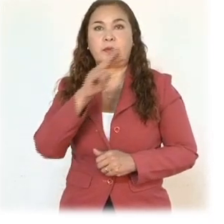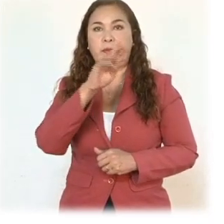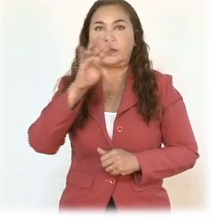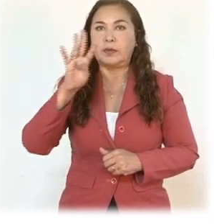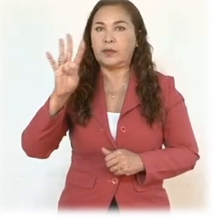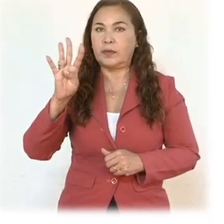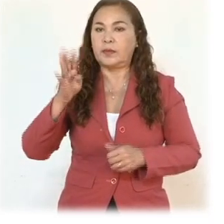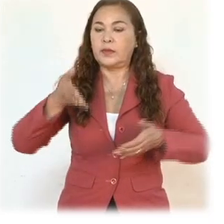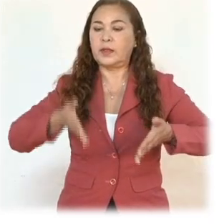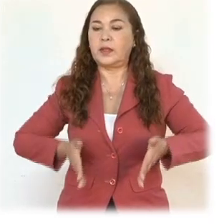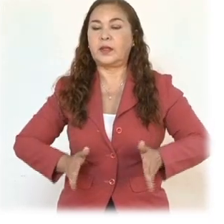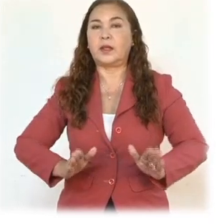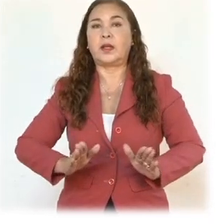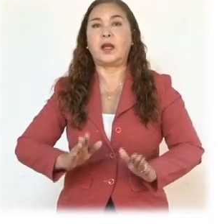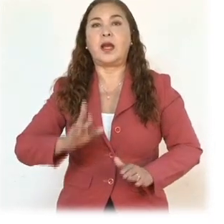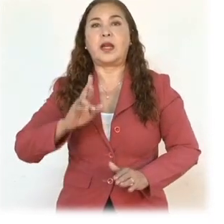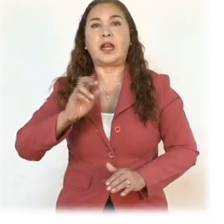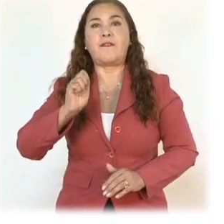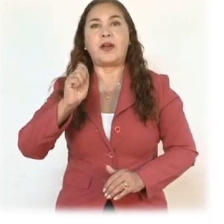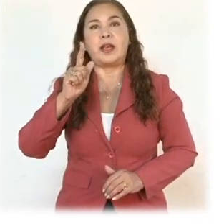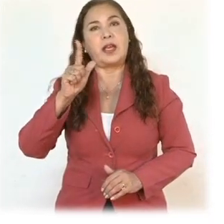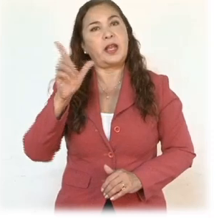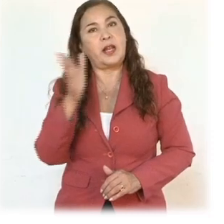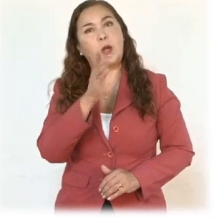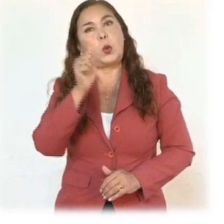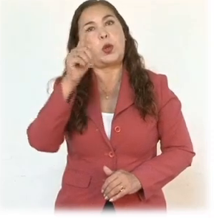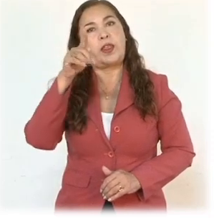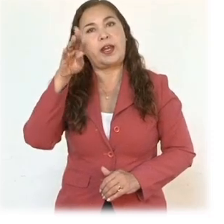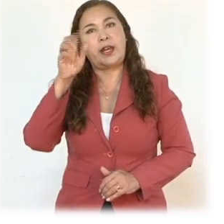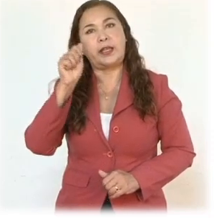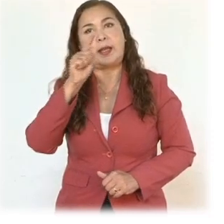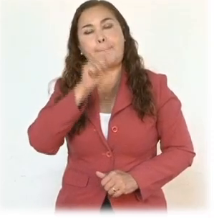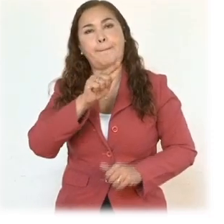24 natalicio de Rafael urdaneta